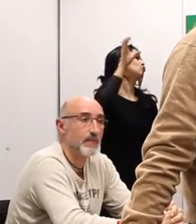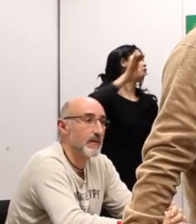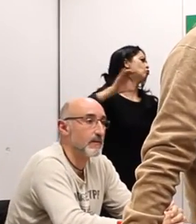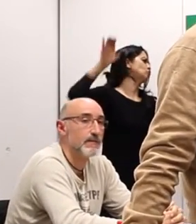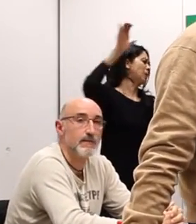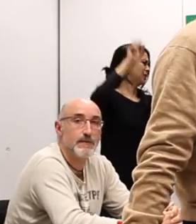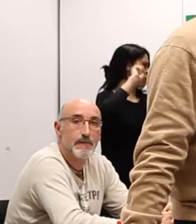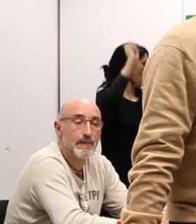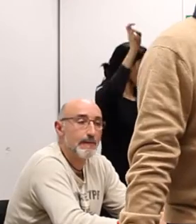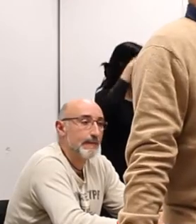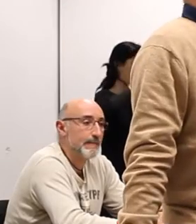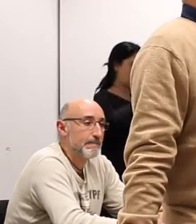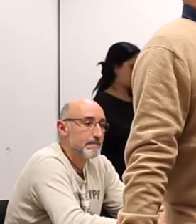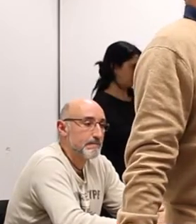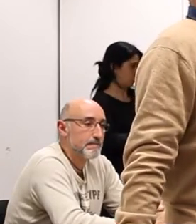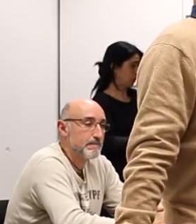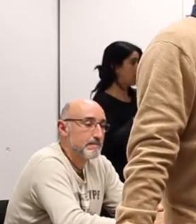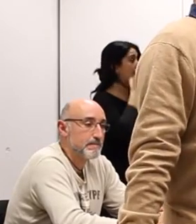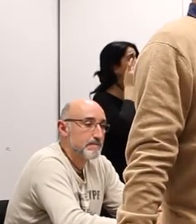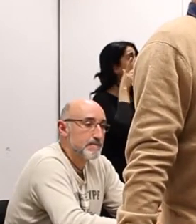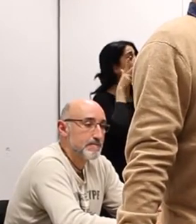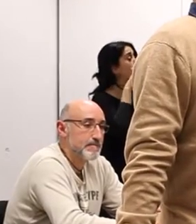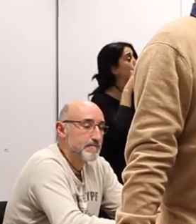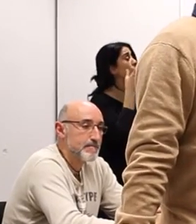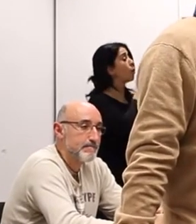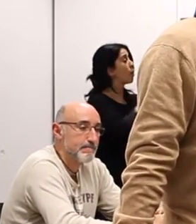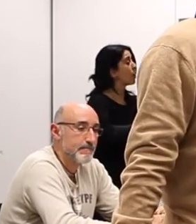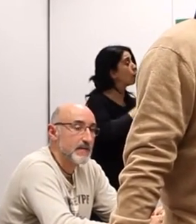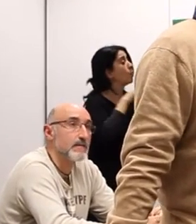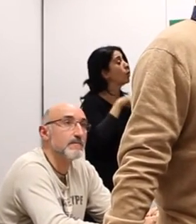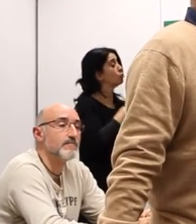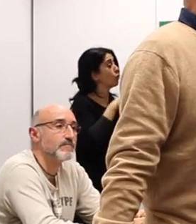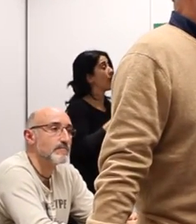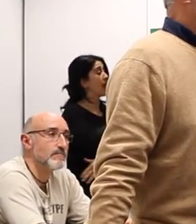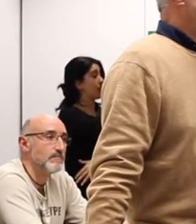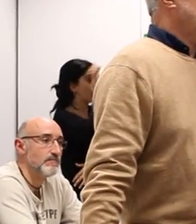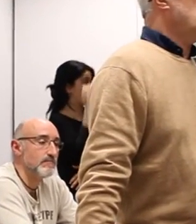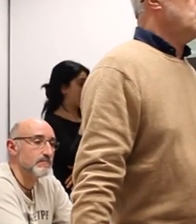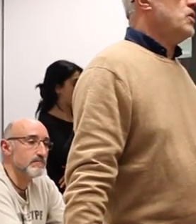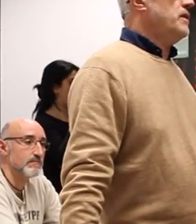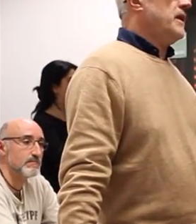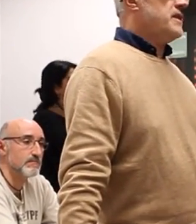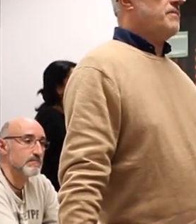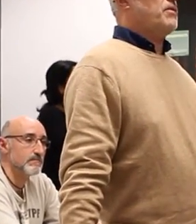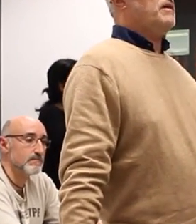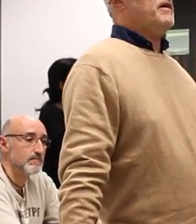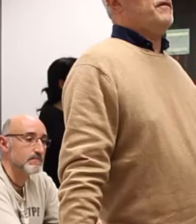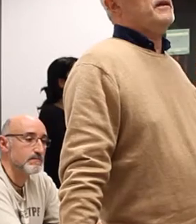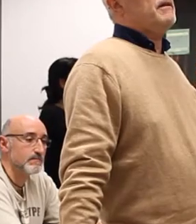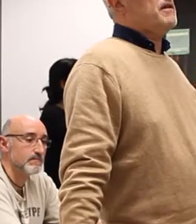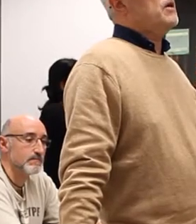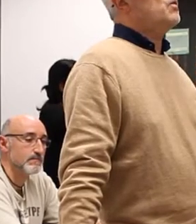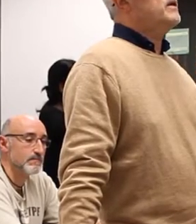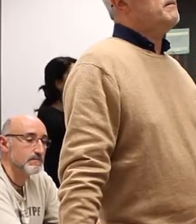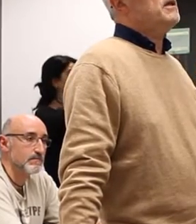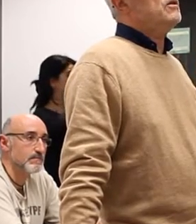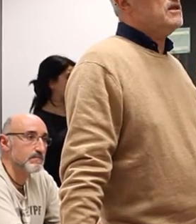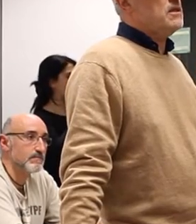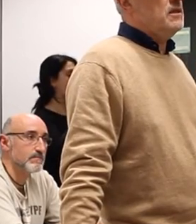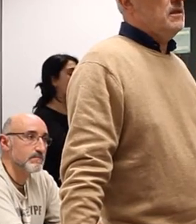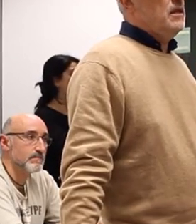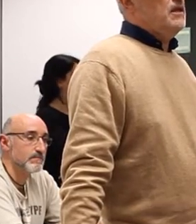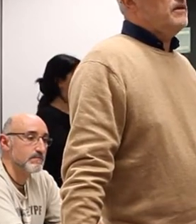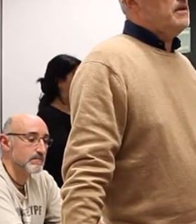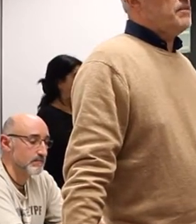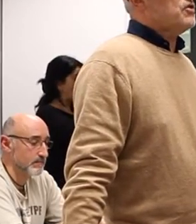Económico y Social Europeo, en sendos dictámenes de 2011 y 2013, llegó a la conclusión de que este problema afectaba a 50